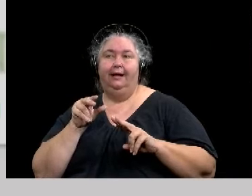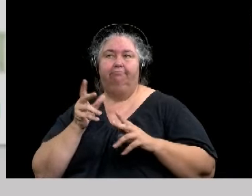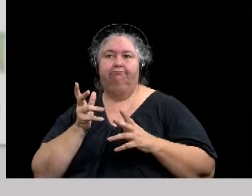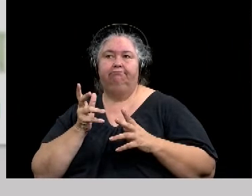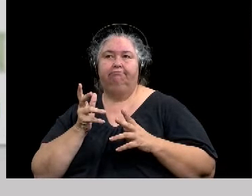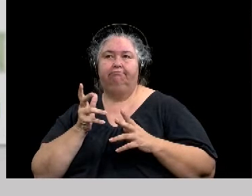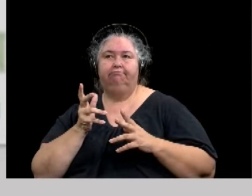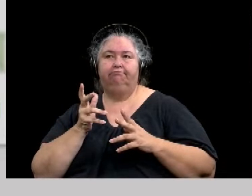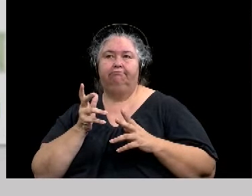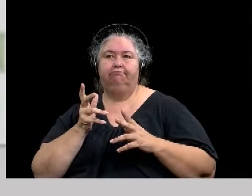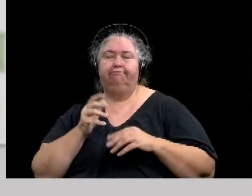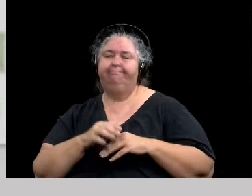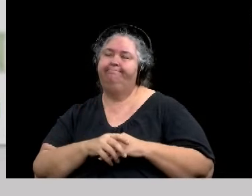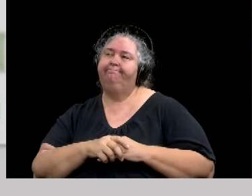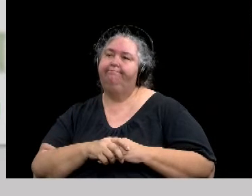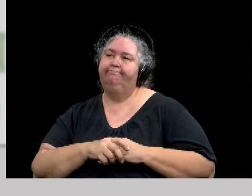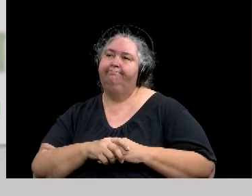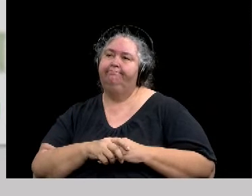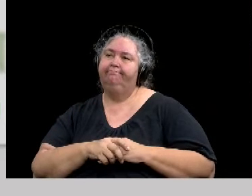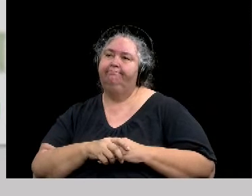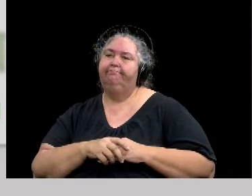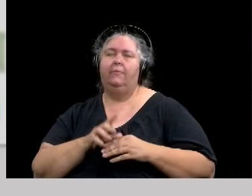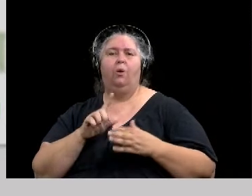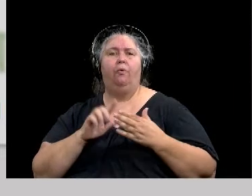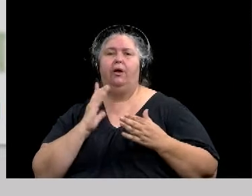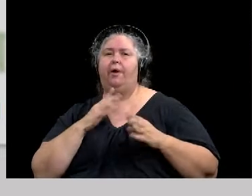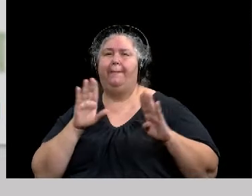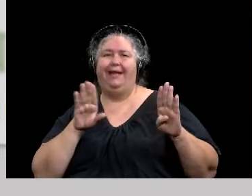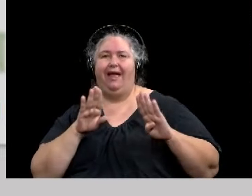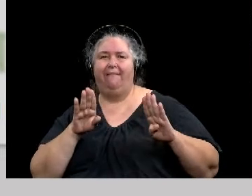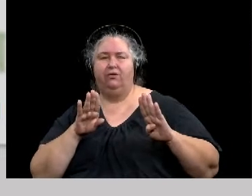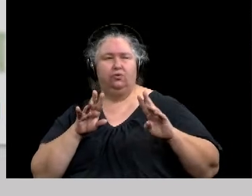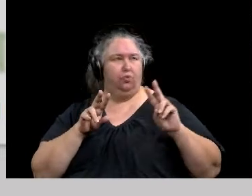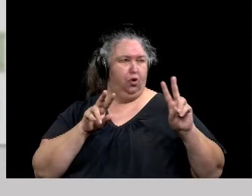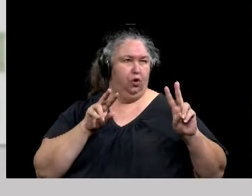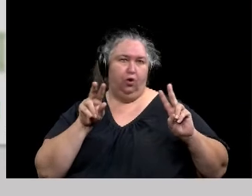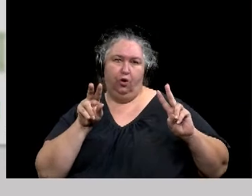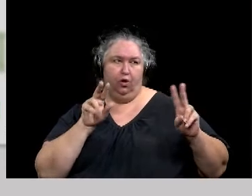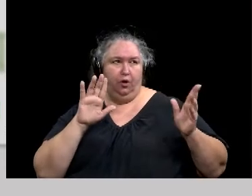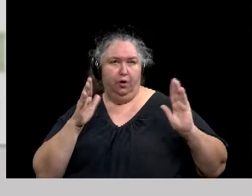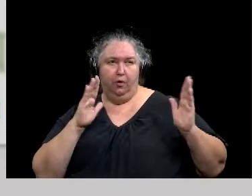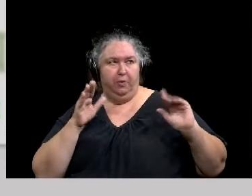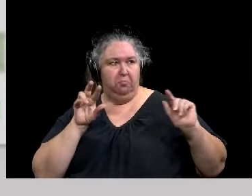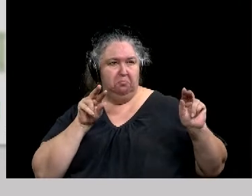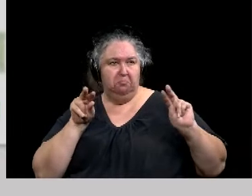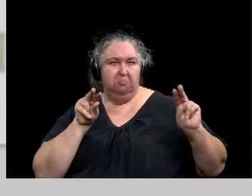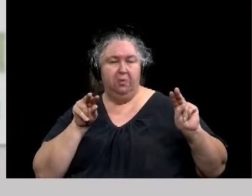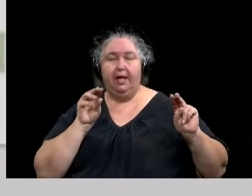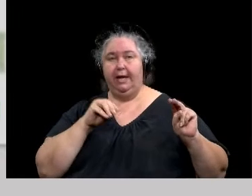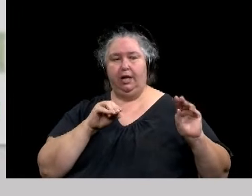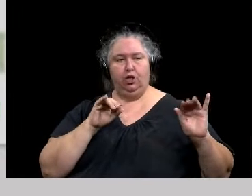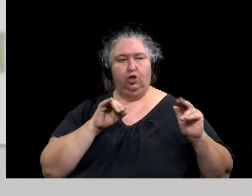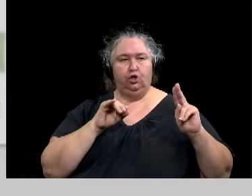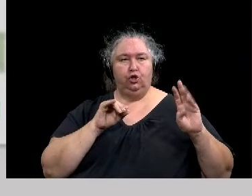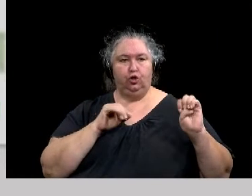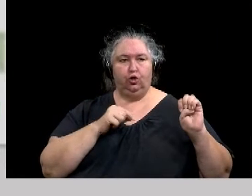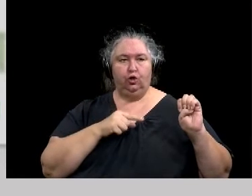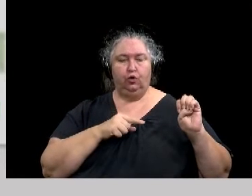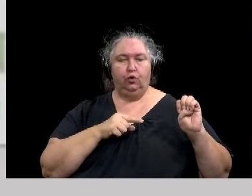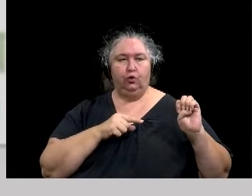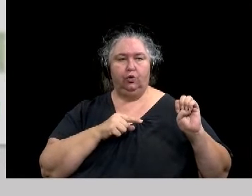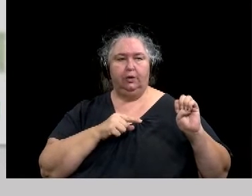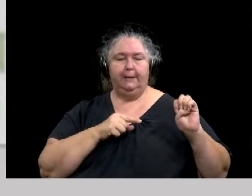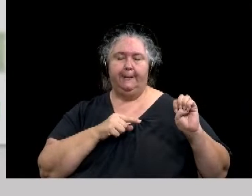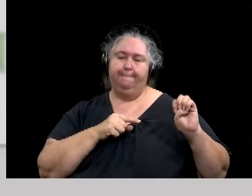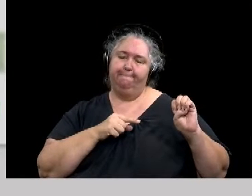corto comportamientos a la colectiva que estamos haciendo que podemos ver aquí en